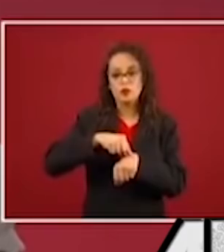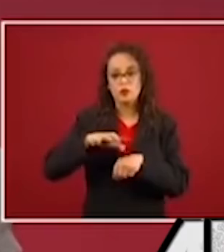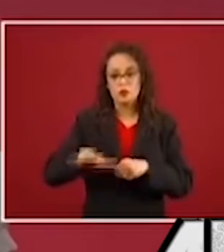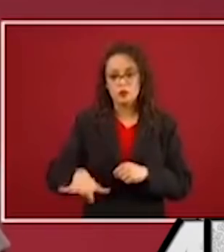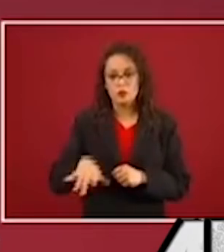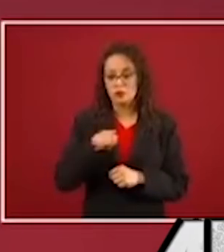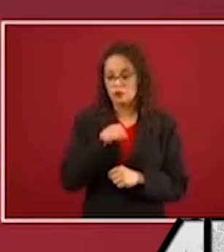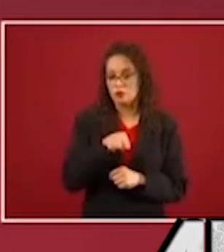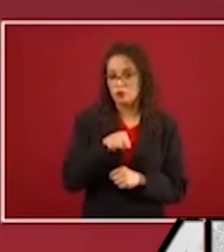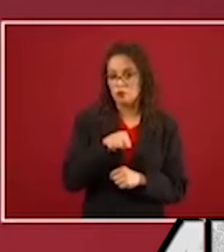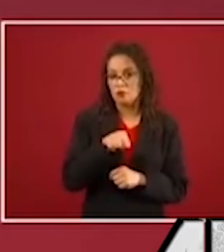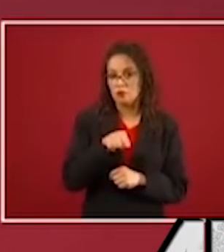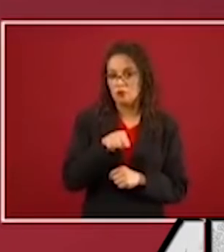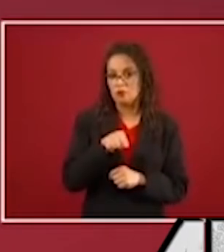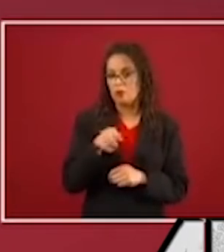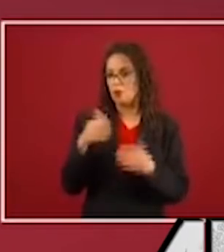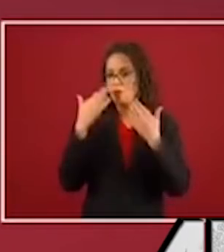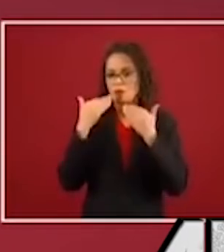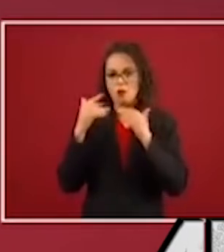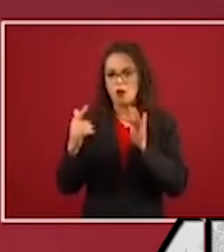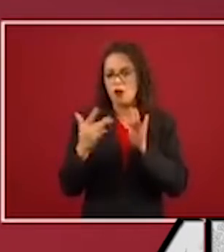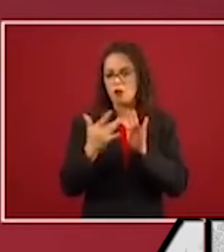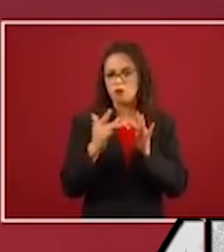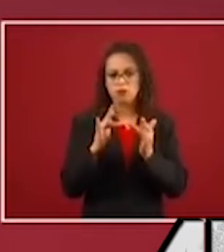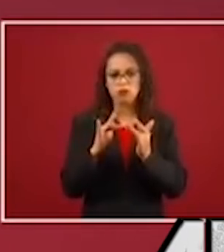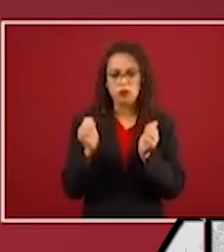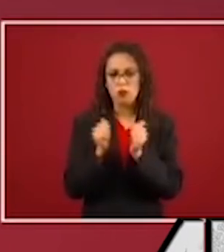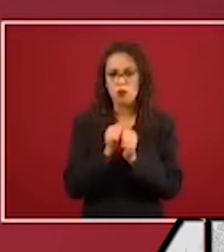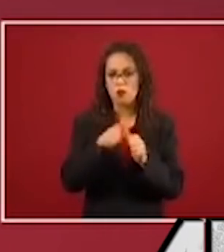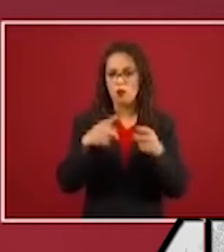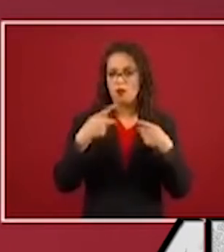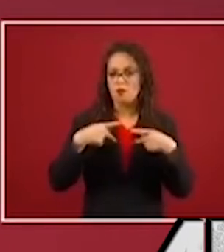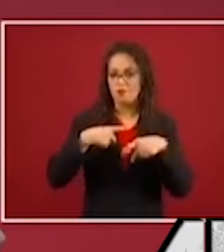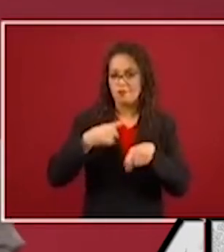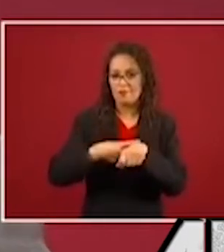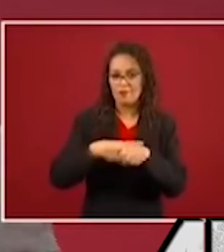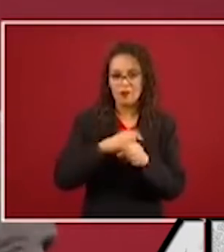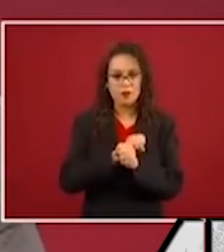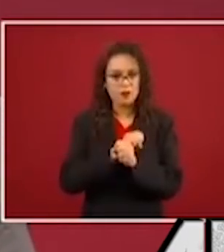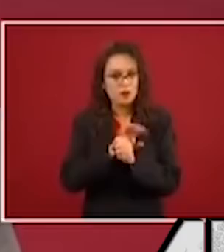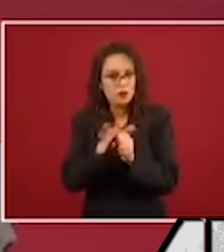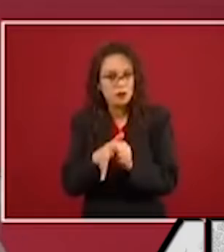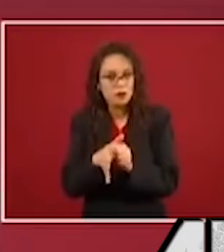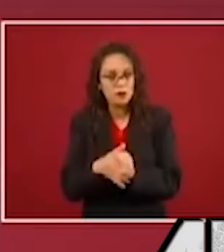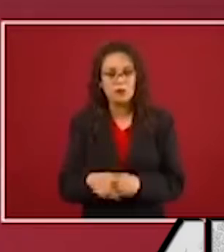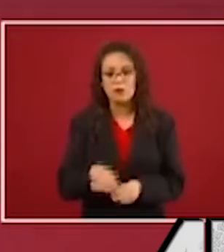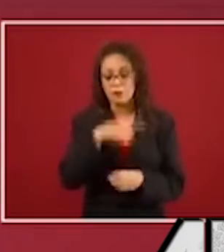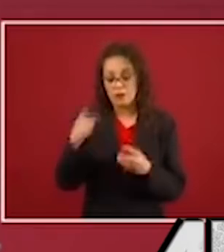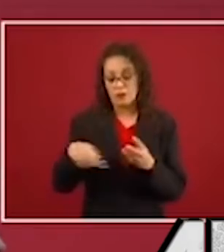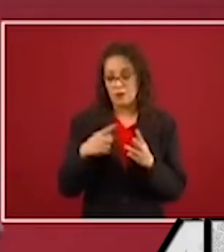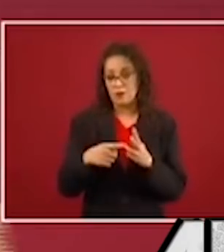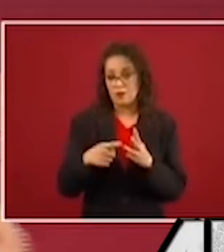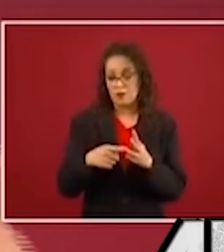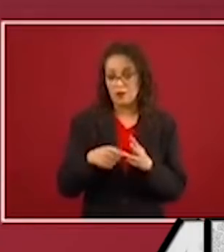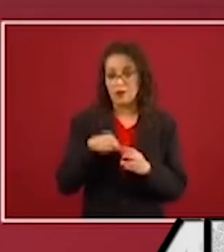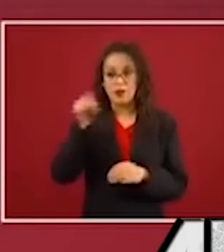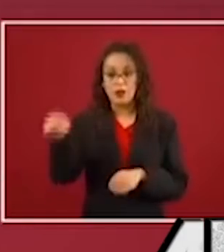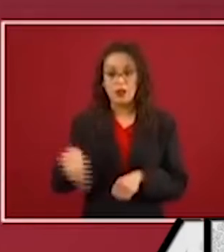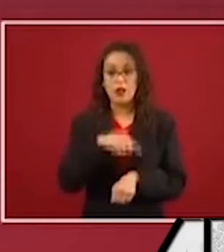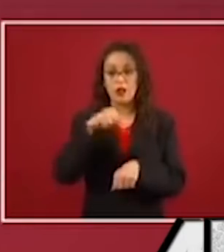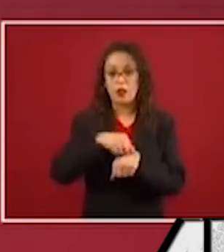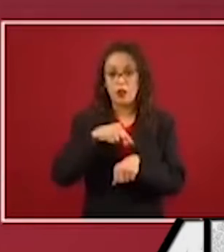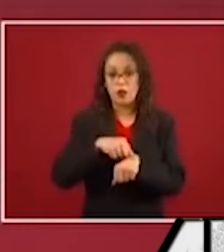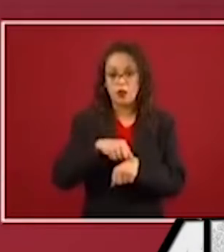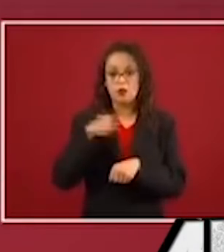estuvo en contacto con pacientes por COVID en ese momento, y otro es de un doctor que también